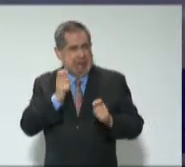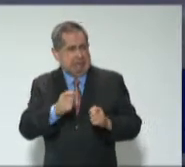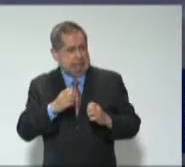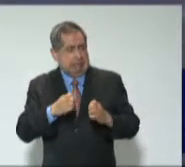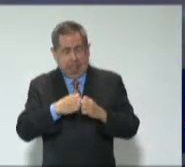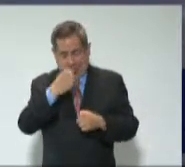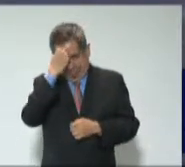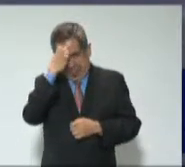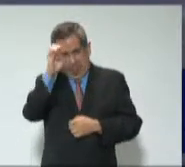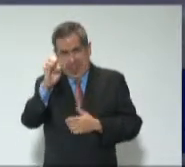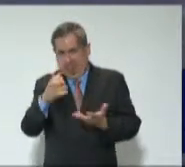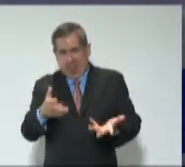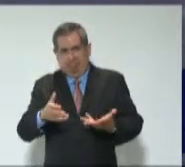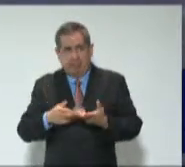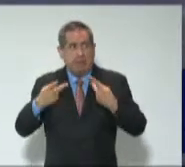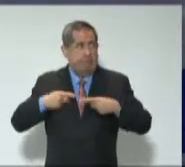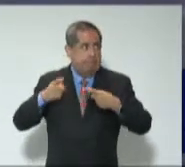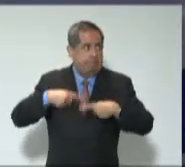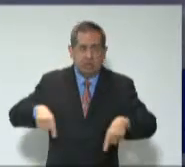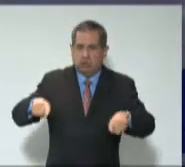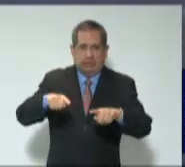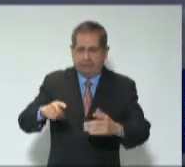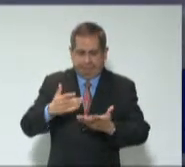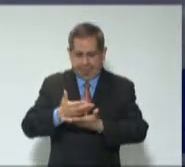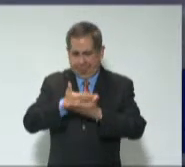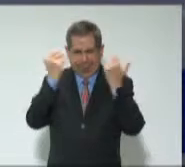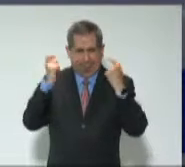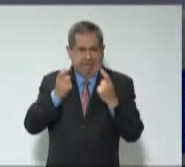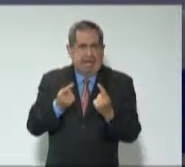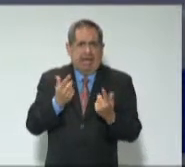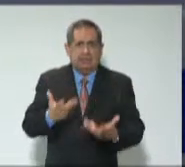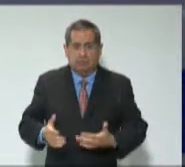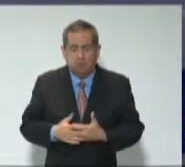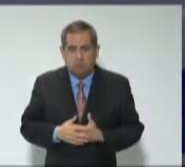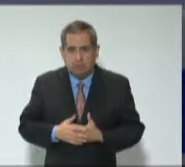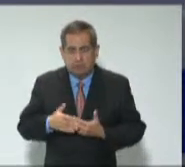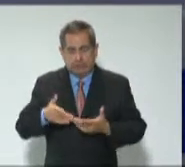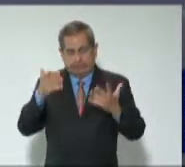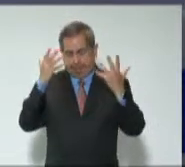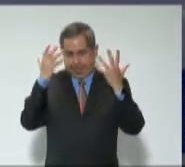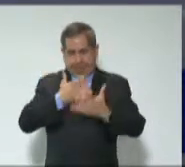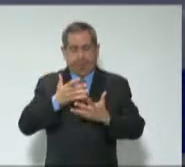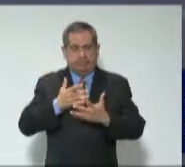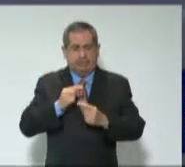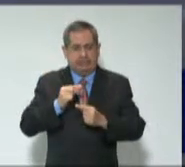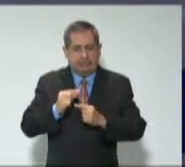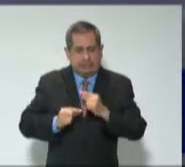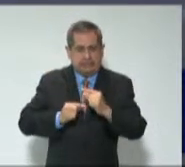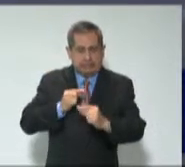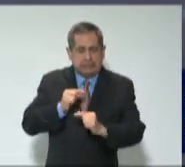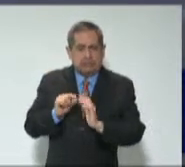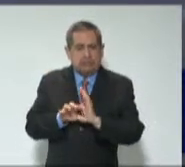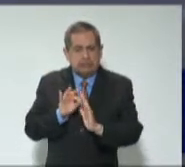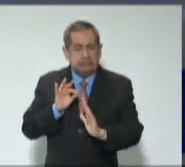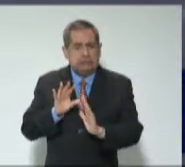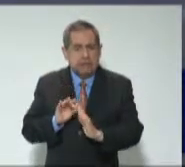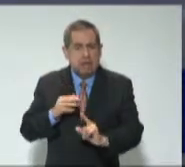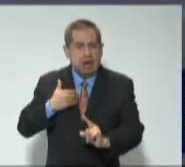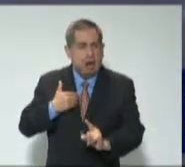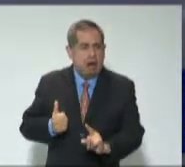instituciones ni como sociedad hemos ido aprendiendo al paso de los meses